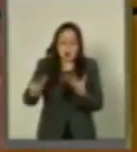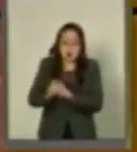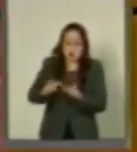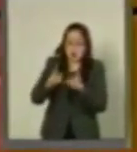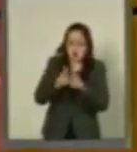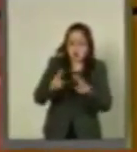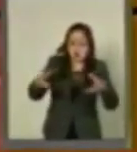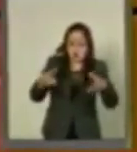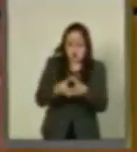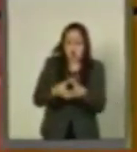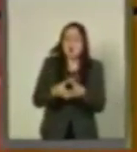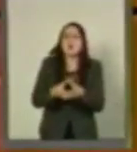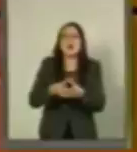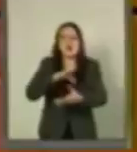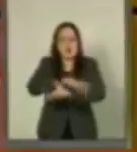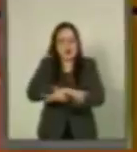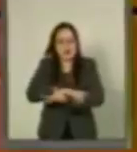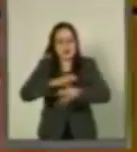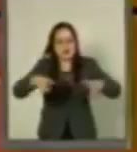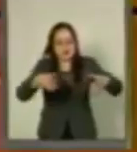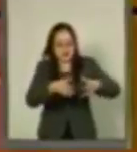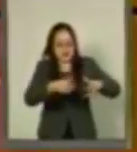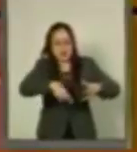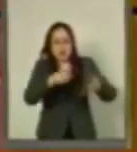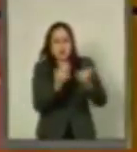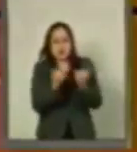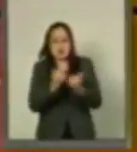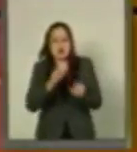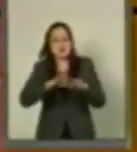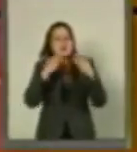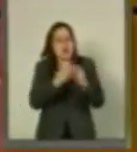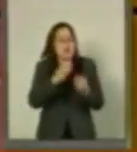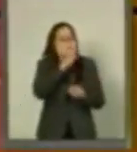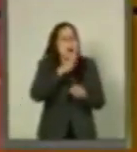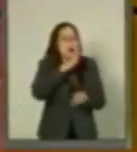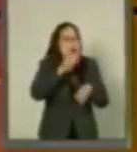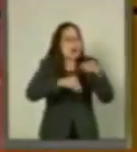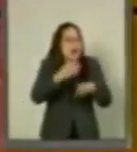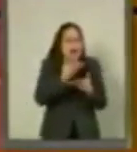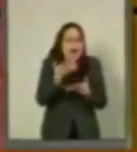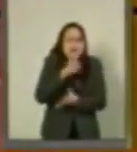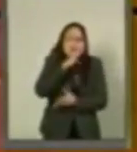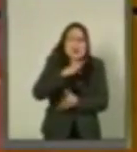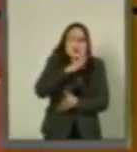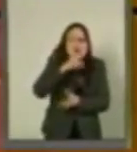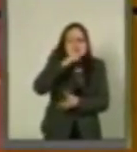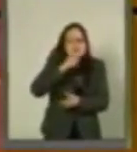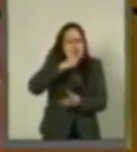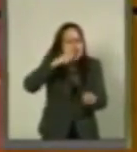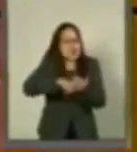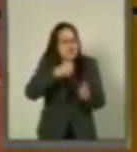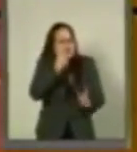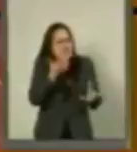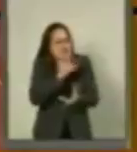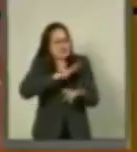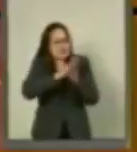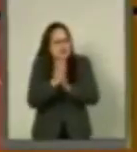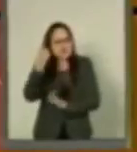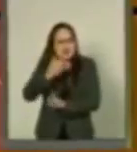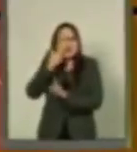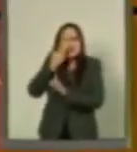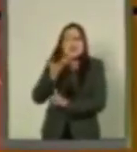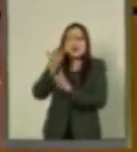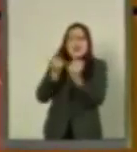un frente amorfo, que es solo un vehículo maltrecho que han querido utilizar para soñar